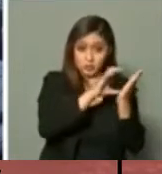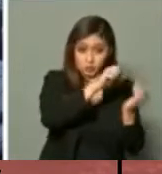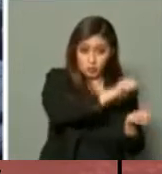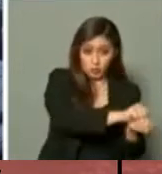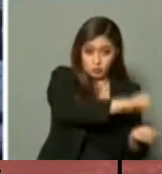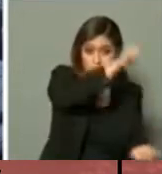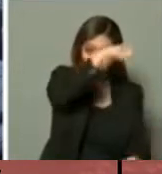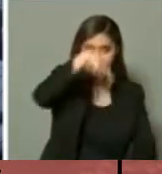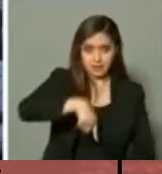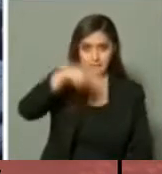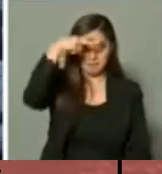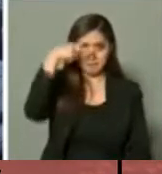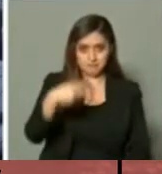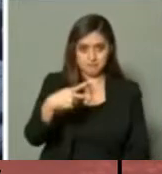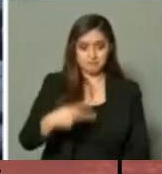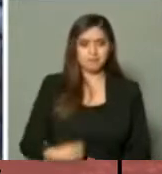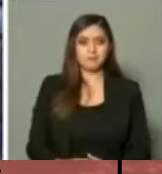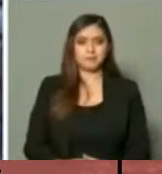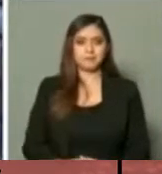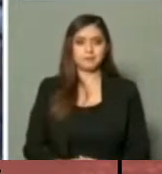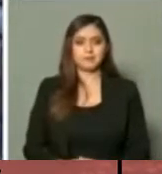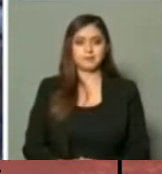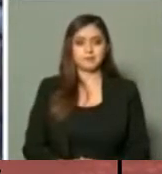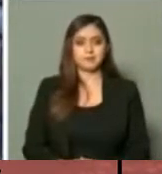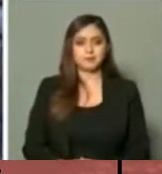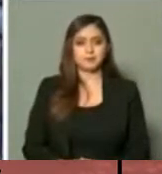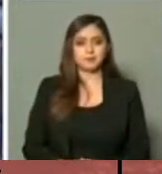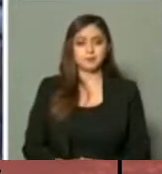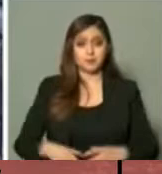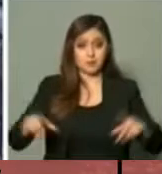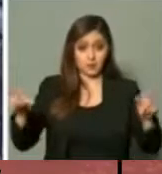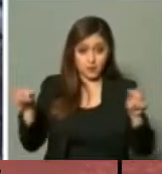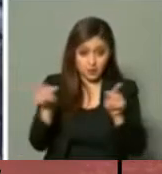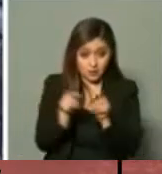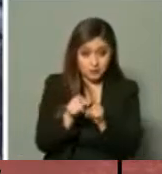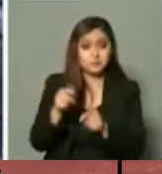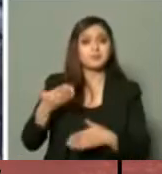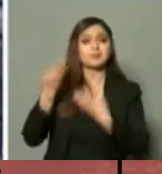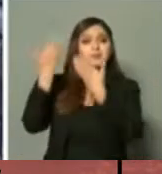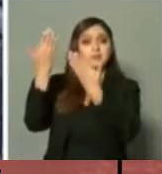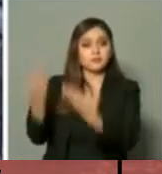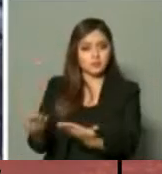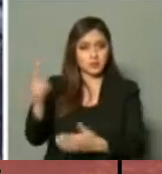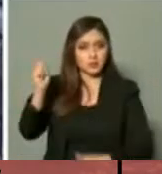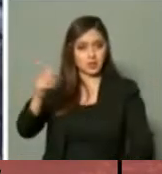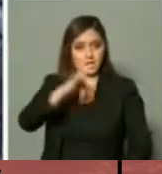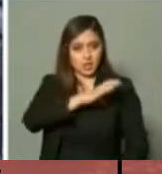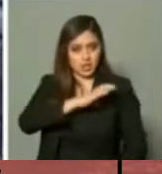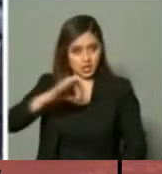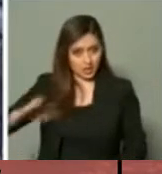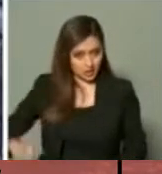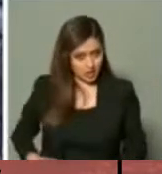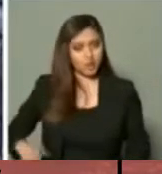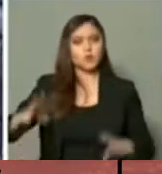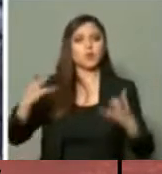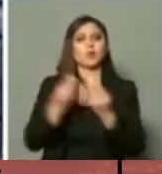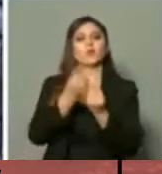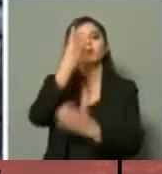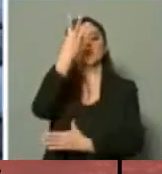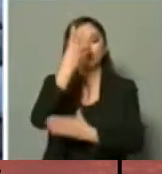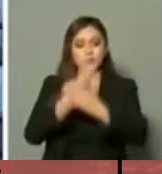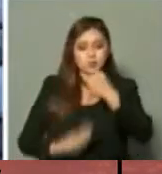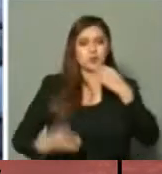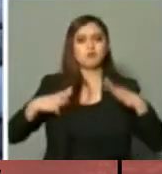Estados Unidos Mexicanos. Para concluir esta etapa, cedo el uso de la voz al candidato de Juntos Haremos Historia.